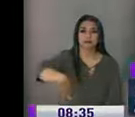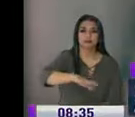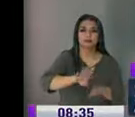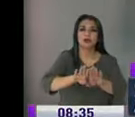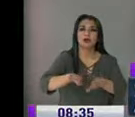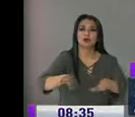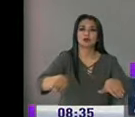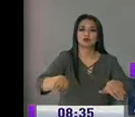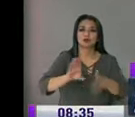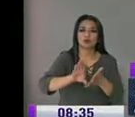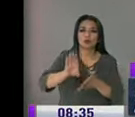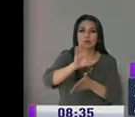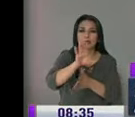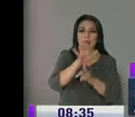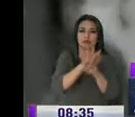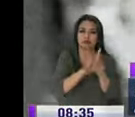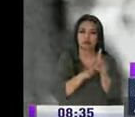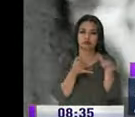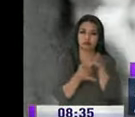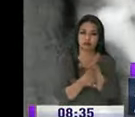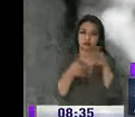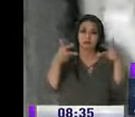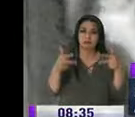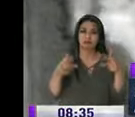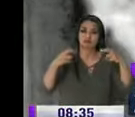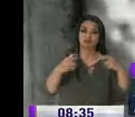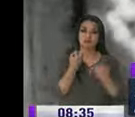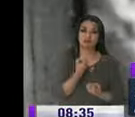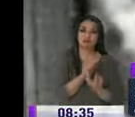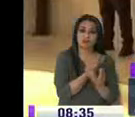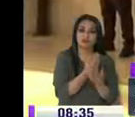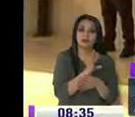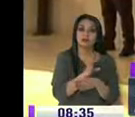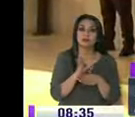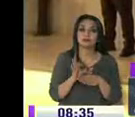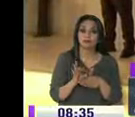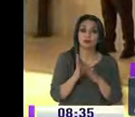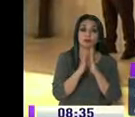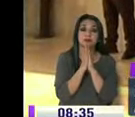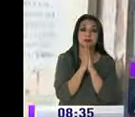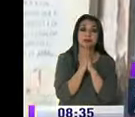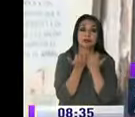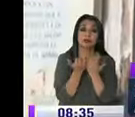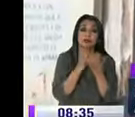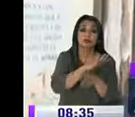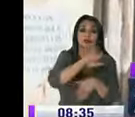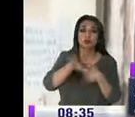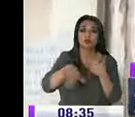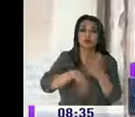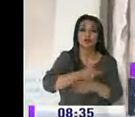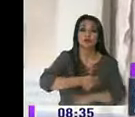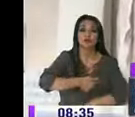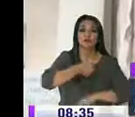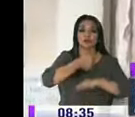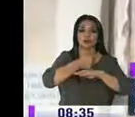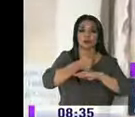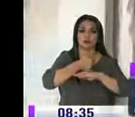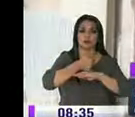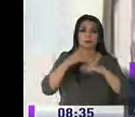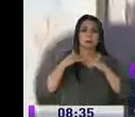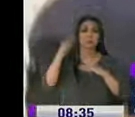cuales siempre estamos abiertos a dialogar y si hay que rectificar, rectificamos y no tenemos ningún problema, porque los seres humanos somos